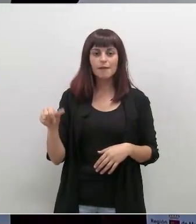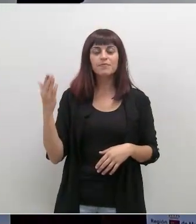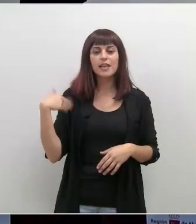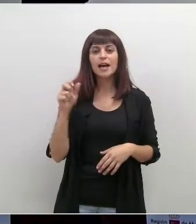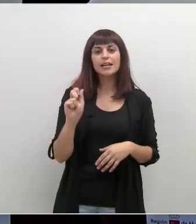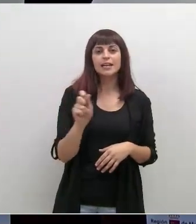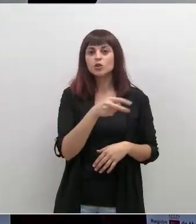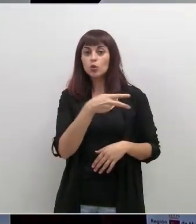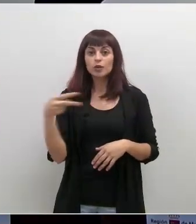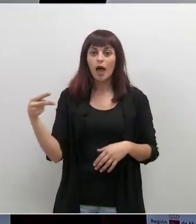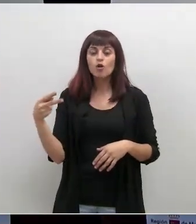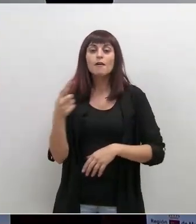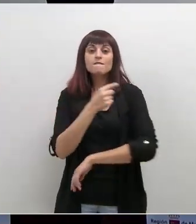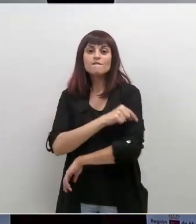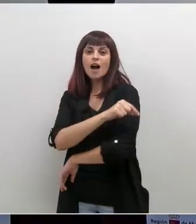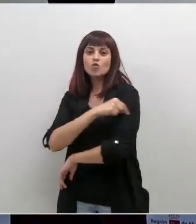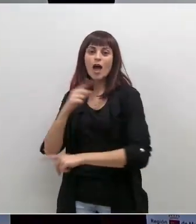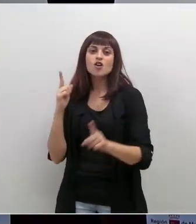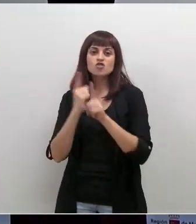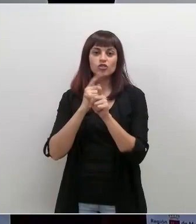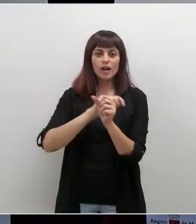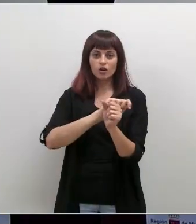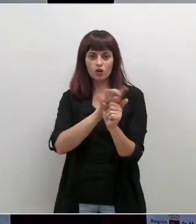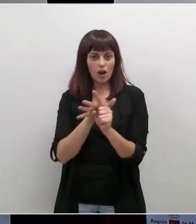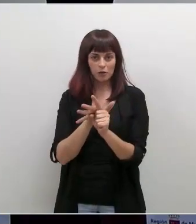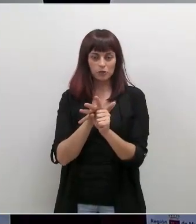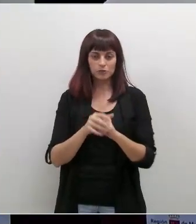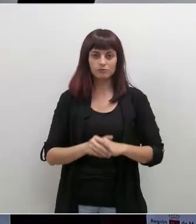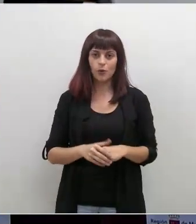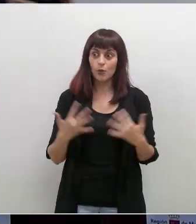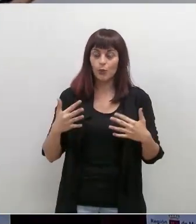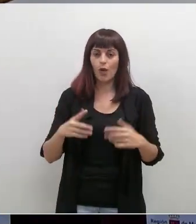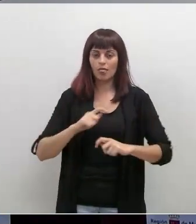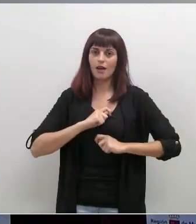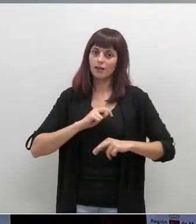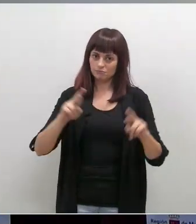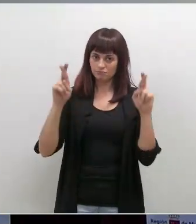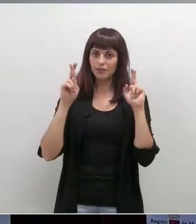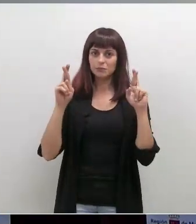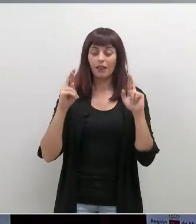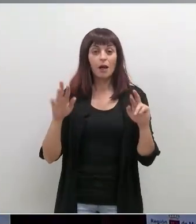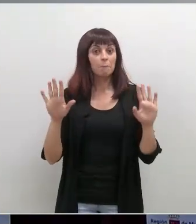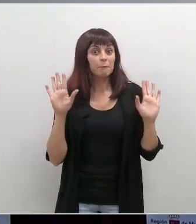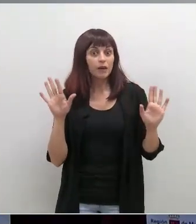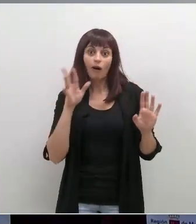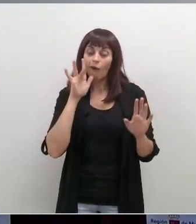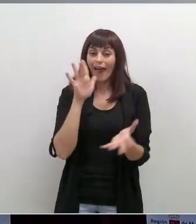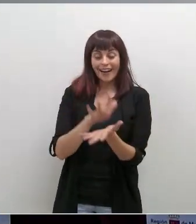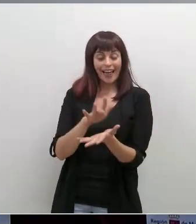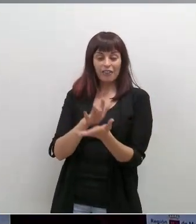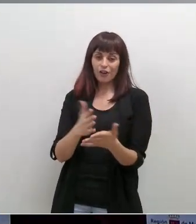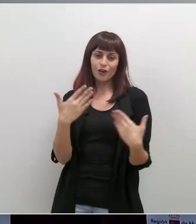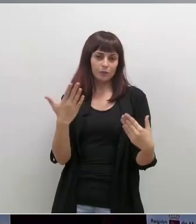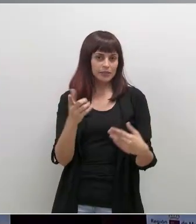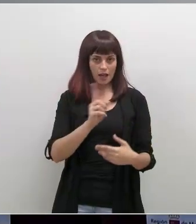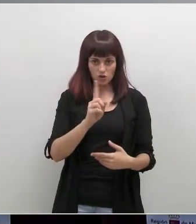resultado alentador de la vacuna contra la COVID y es un auténtico rayo de esperanza, pero que no nos puede llevar a la relajación,